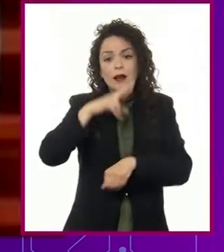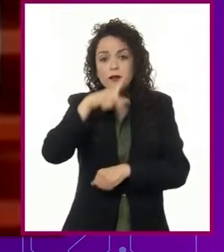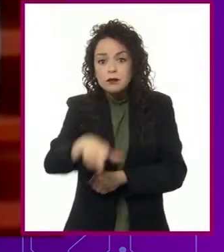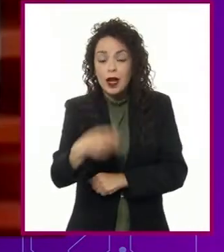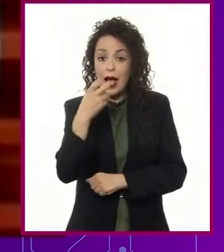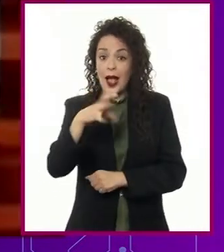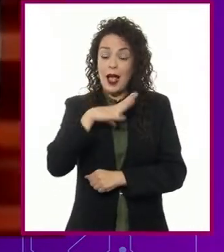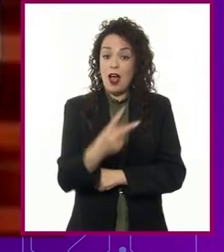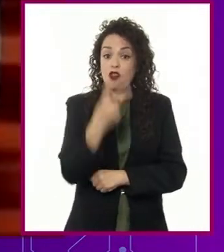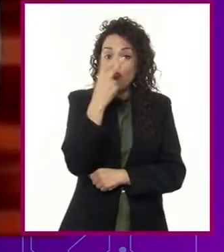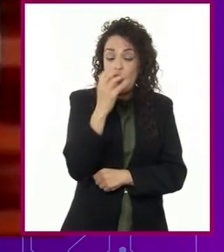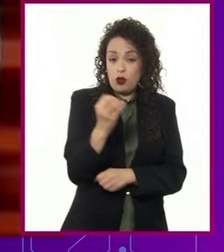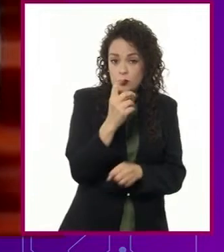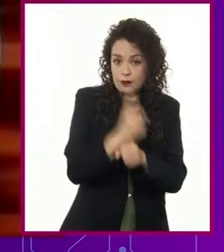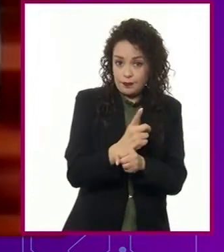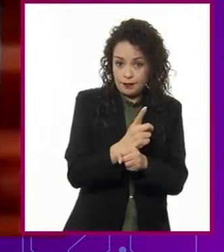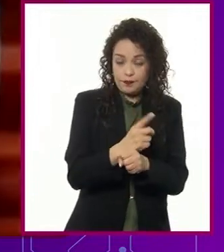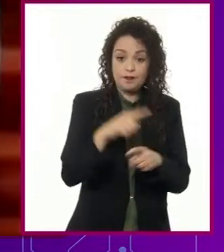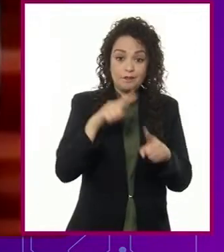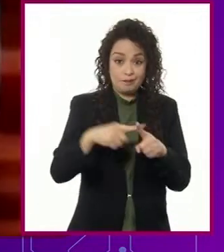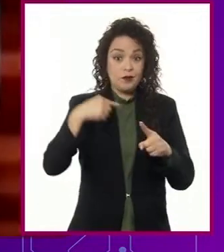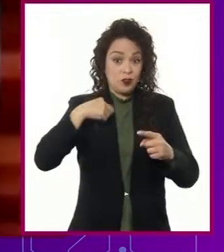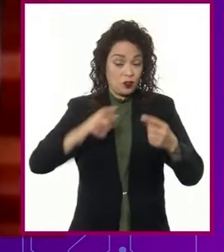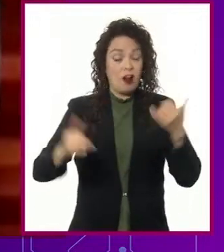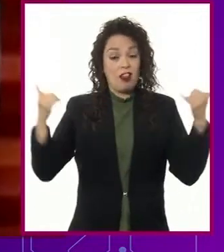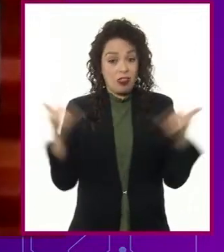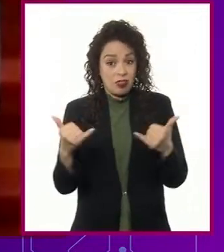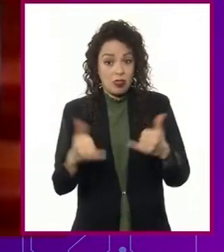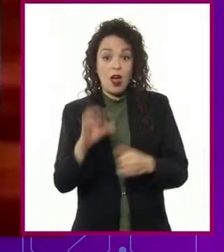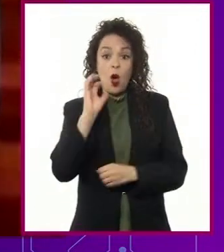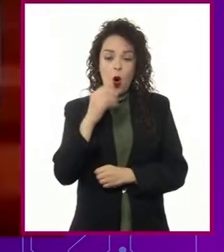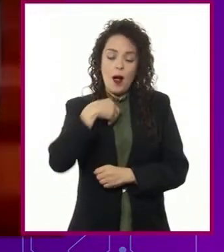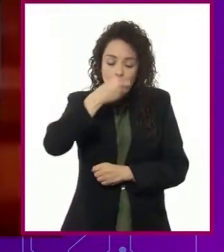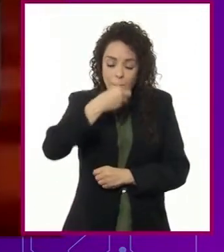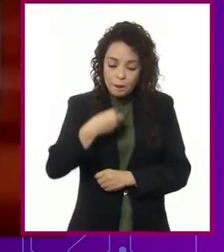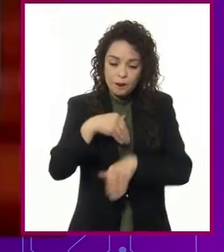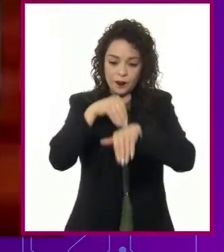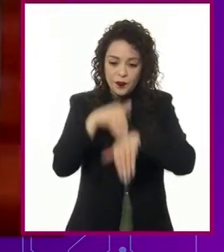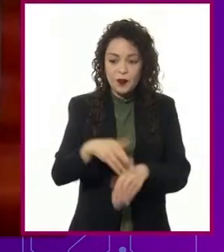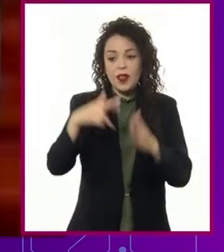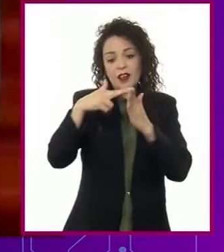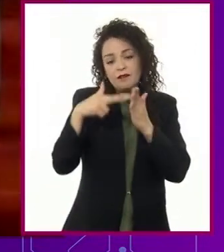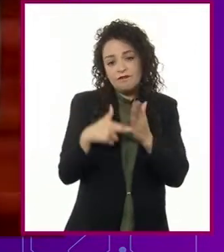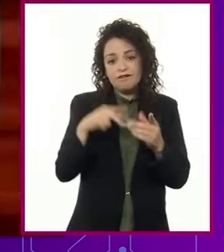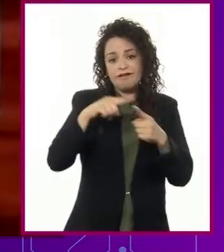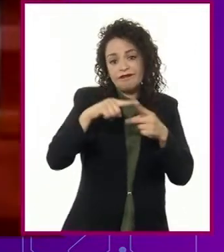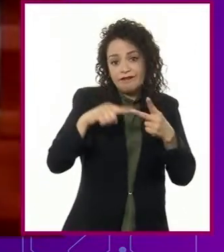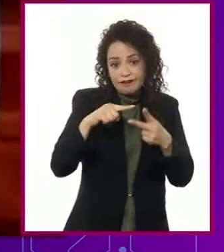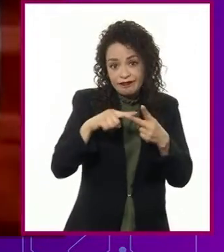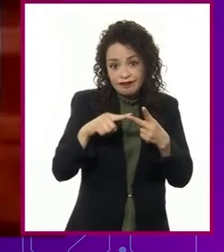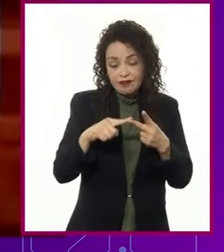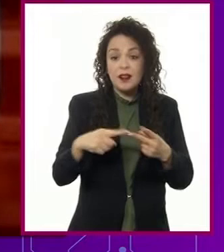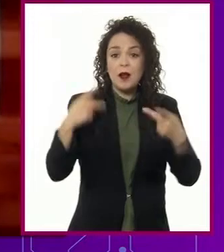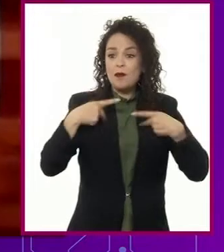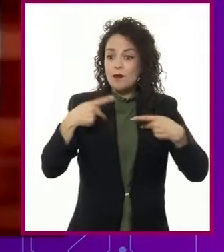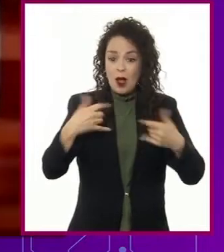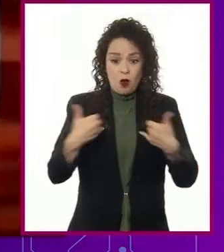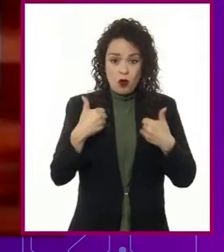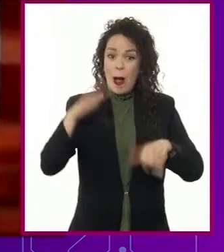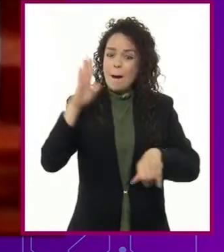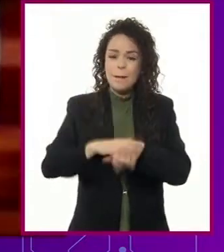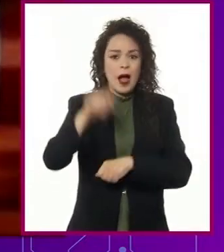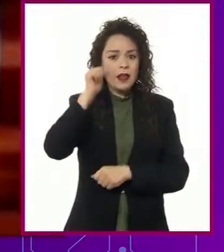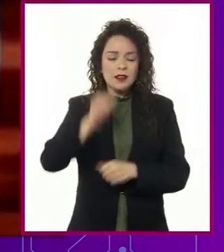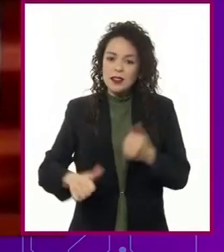través de la rebeldía o me adapto a las reglas. Y generalmente los jóvenes son rebeldes porque dicen, este mundo en el que vivo no me gusta. Y